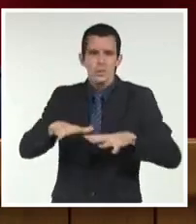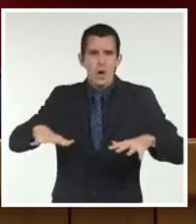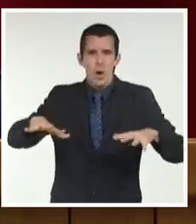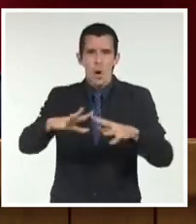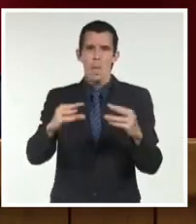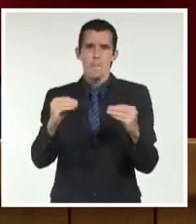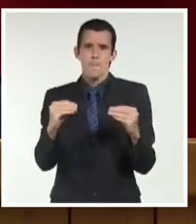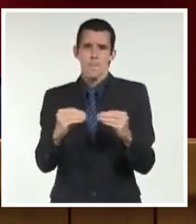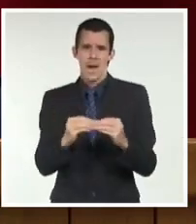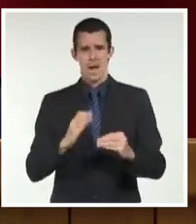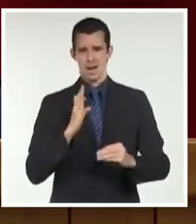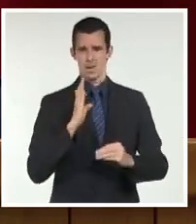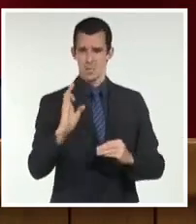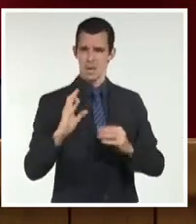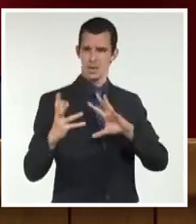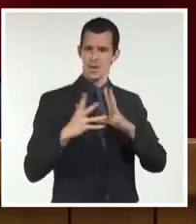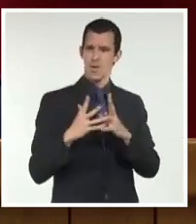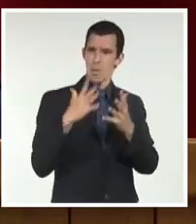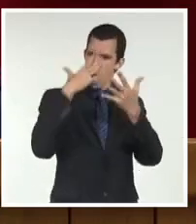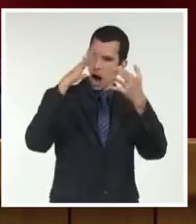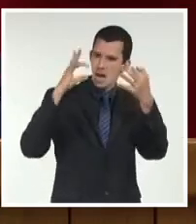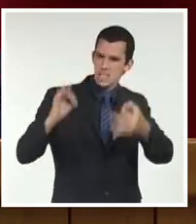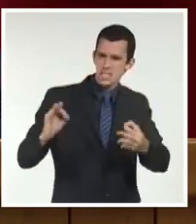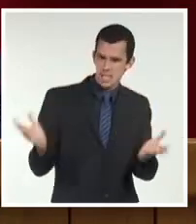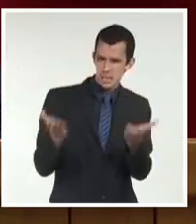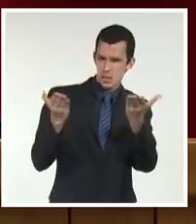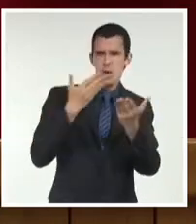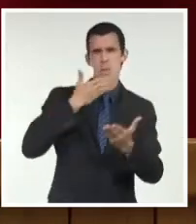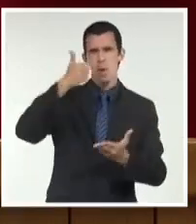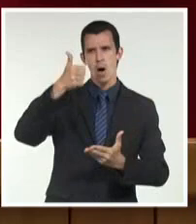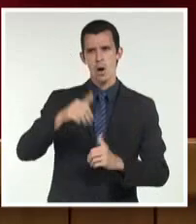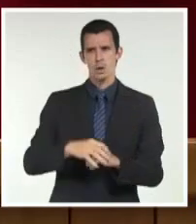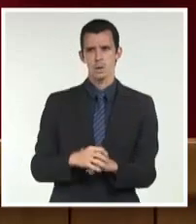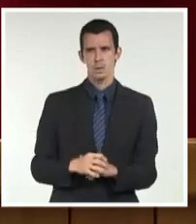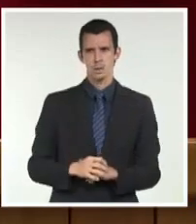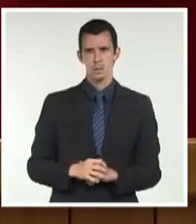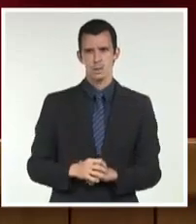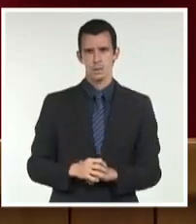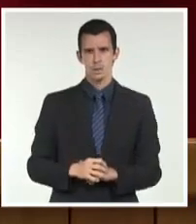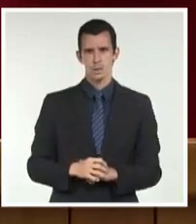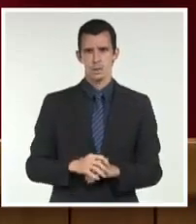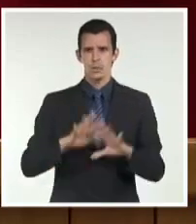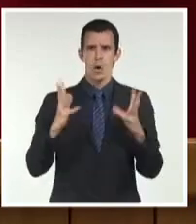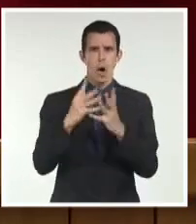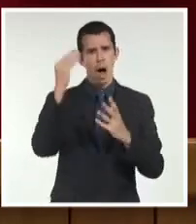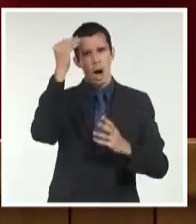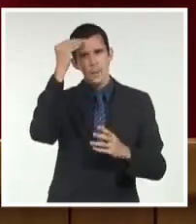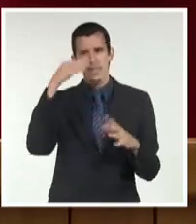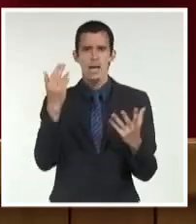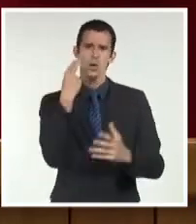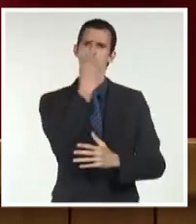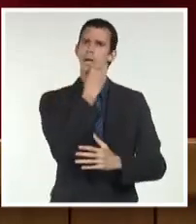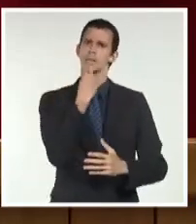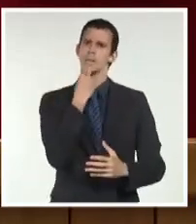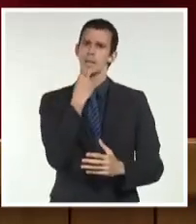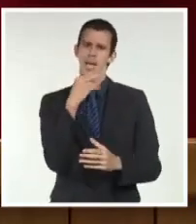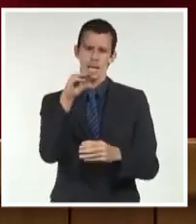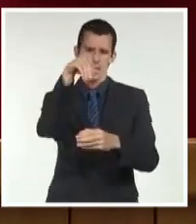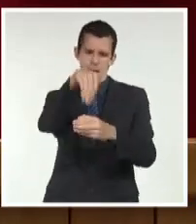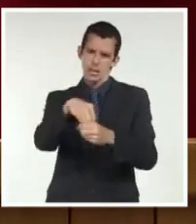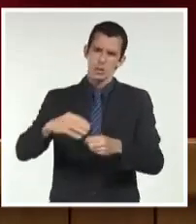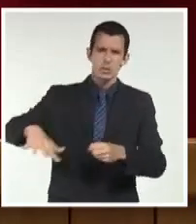han guiado. Es la concreción de la máxima martiana con todos y para el bien de